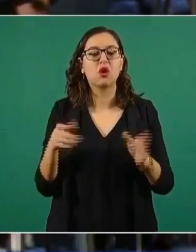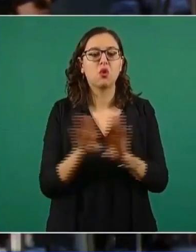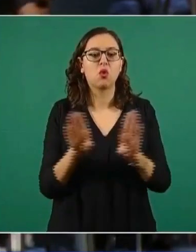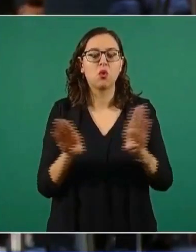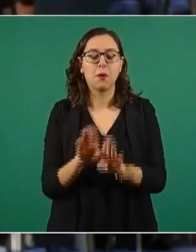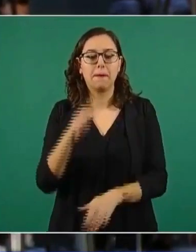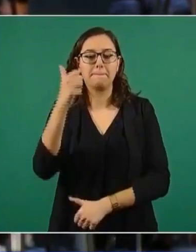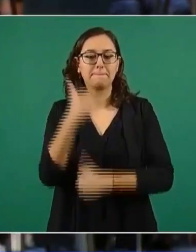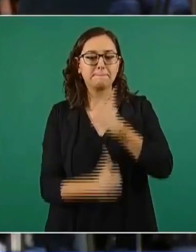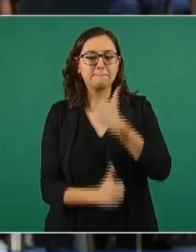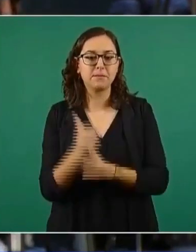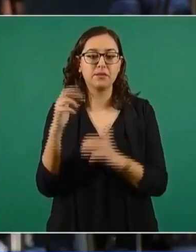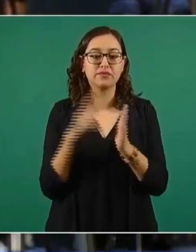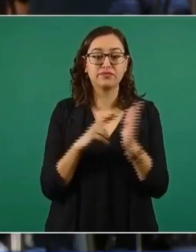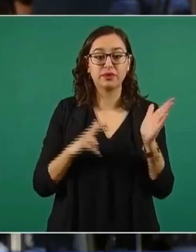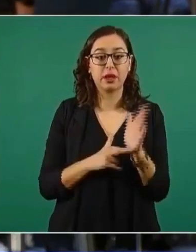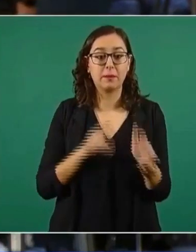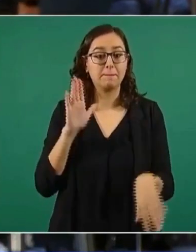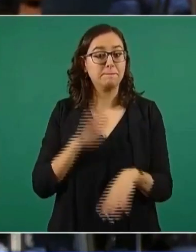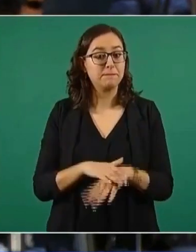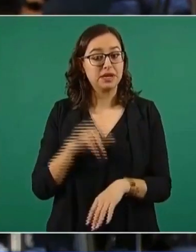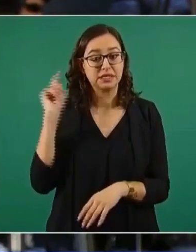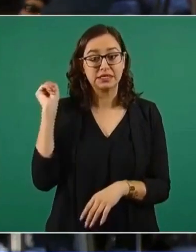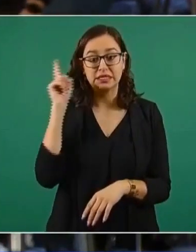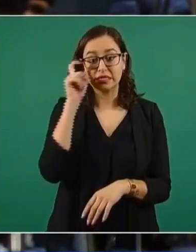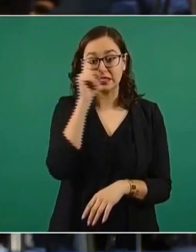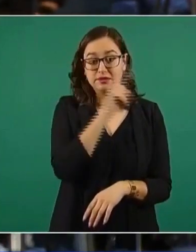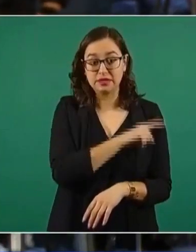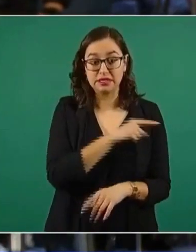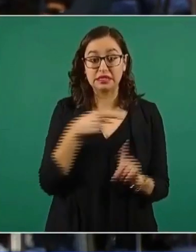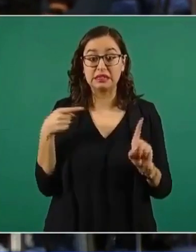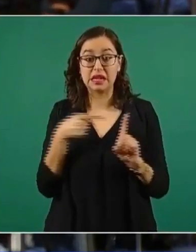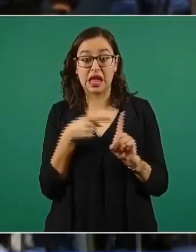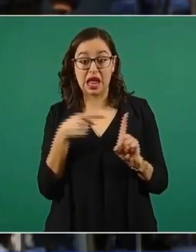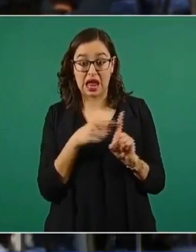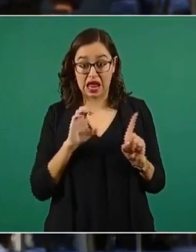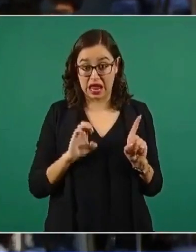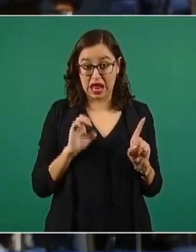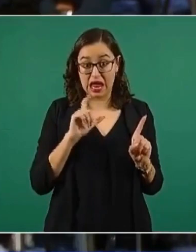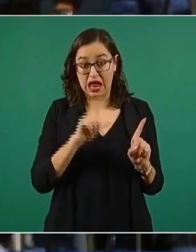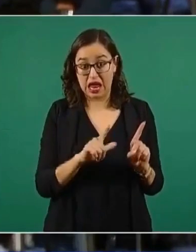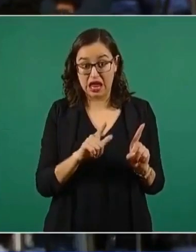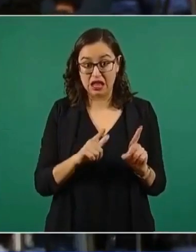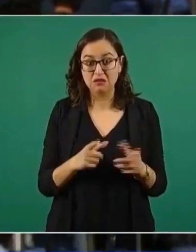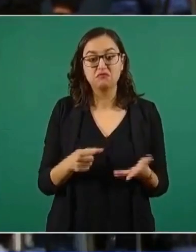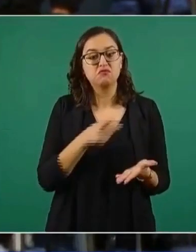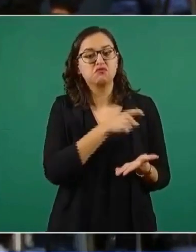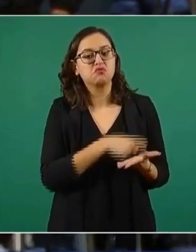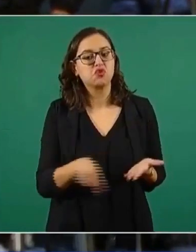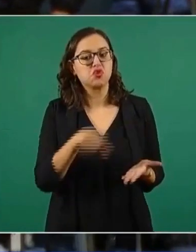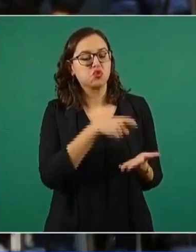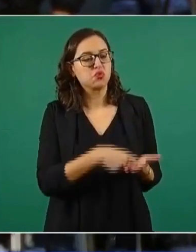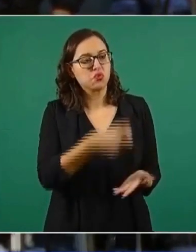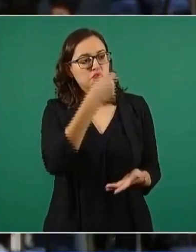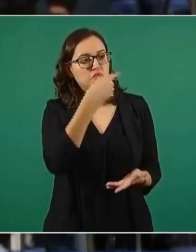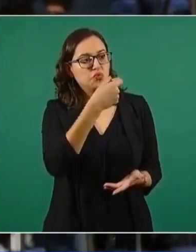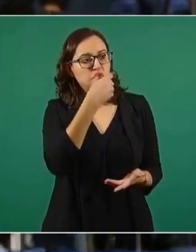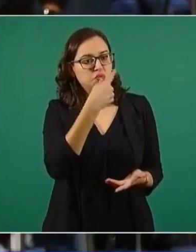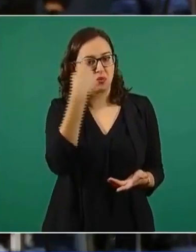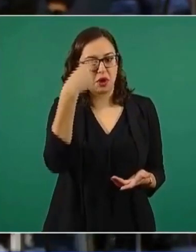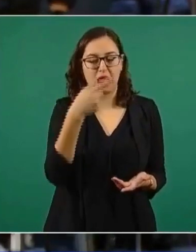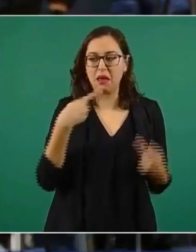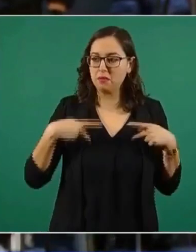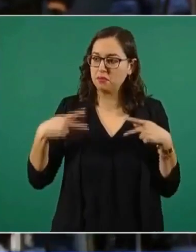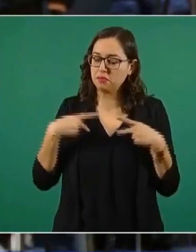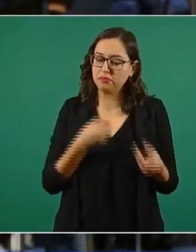licitaciones y lo más delicado, es quien supuestamente compra los medicamentos para los